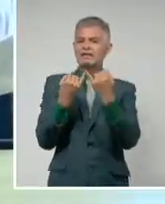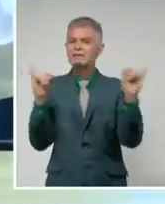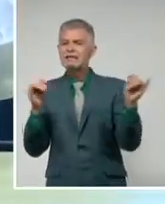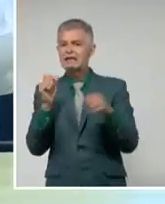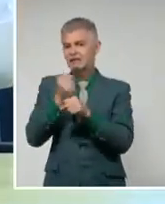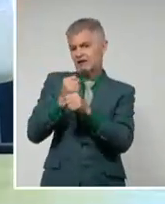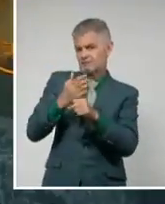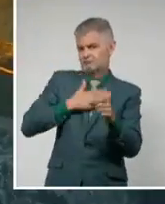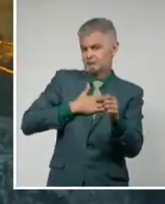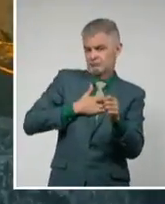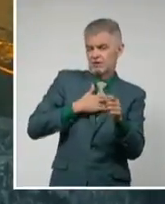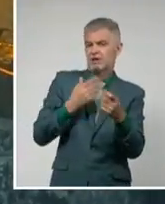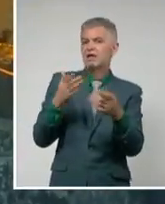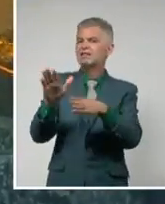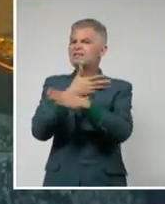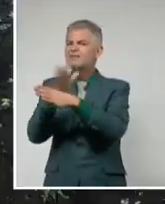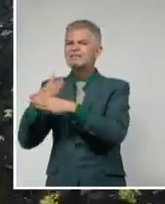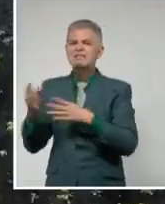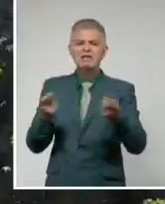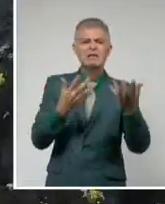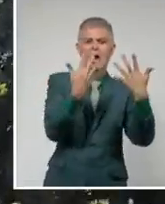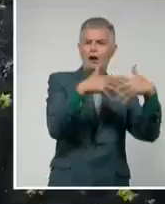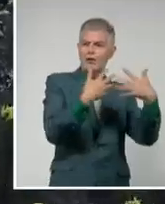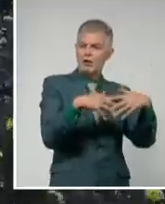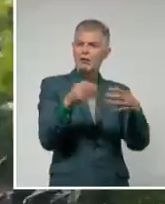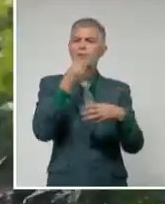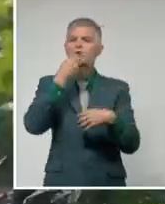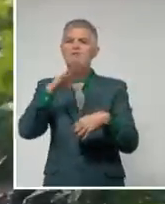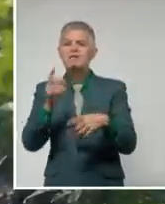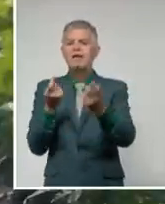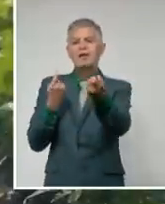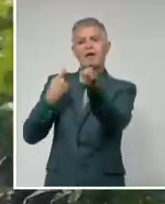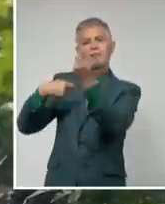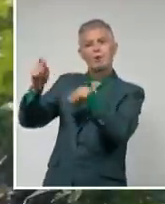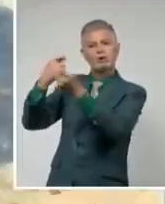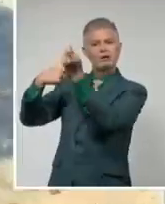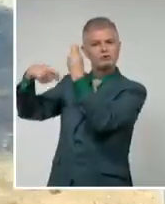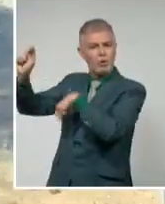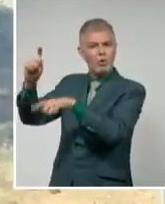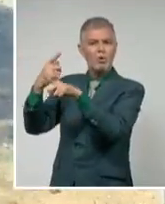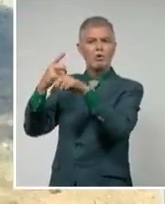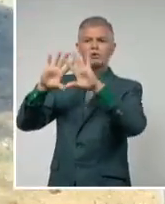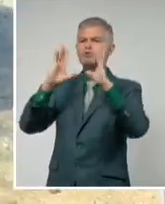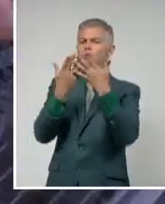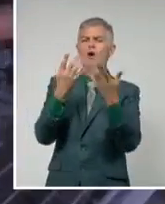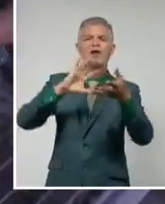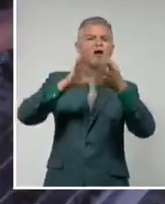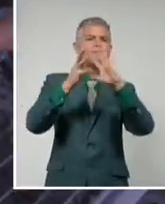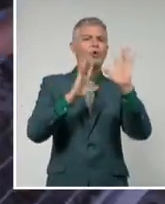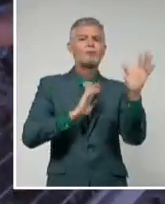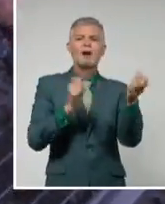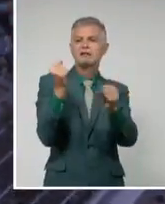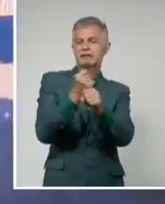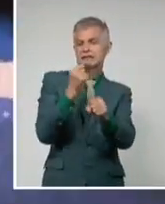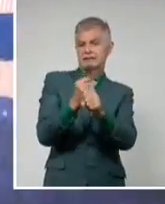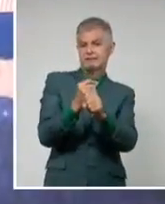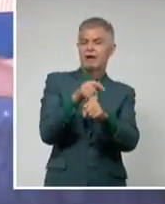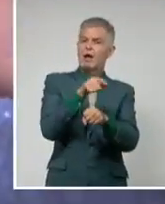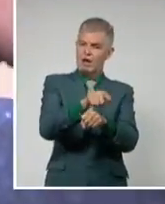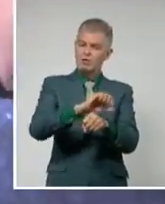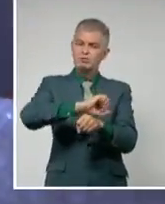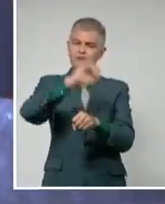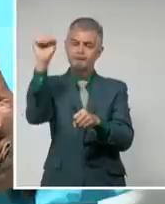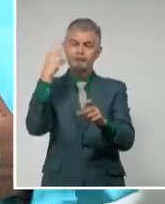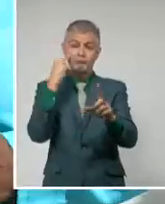de las producciones y las posibilidades que se abren a la exportación para todas las formas de gestión destacan como algunas de las